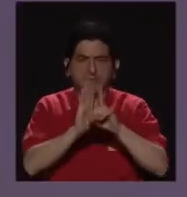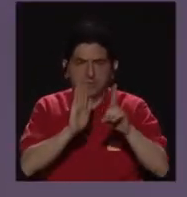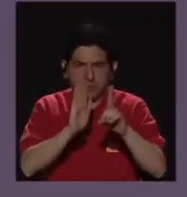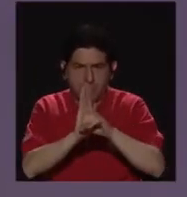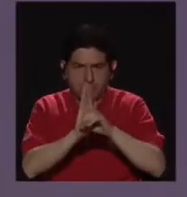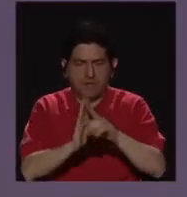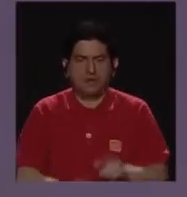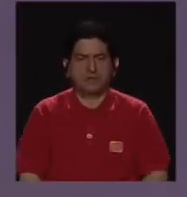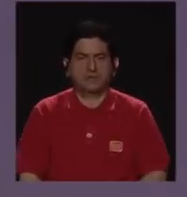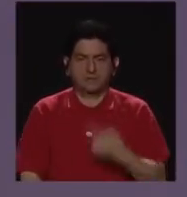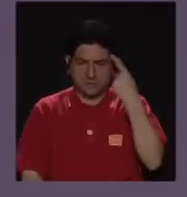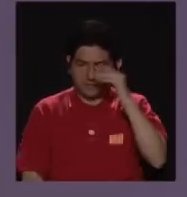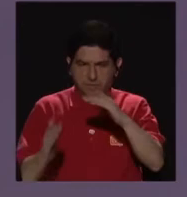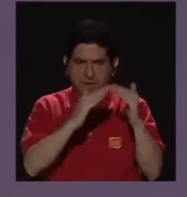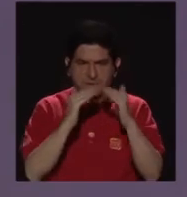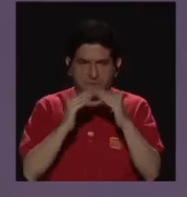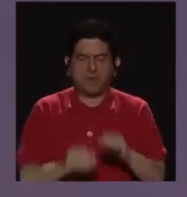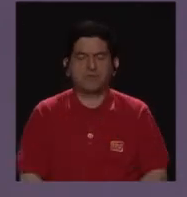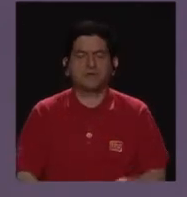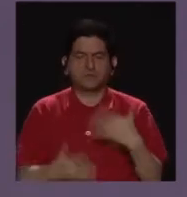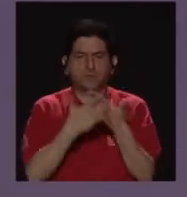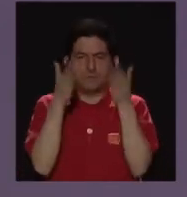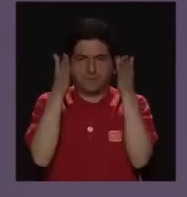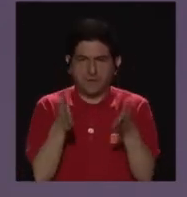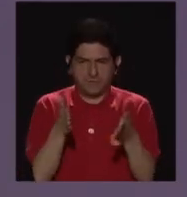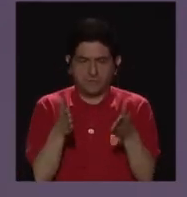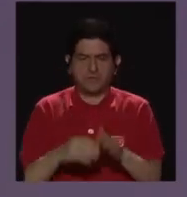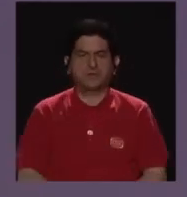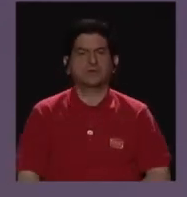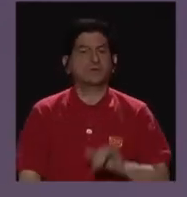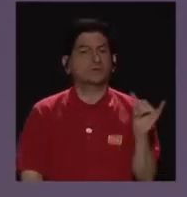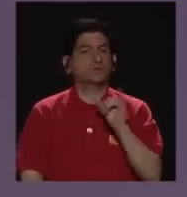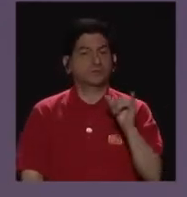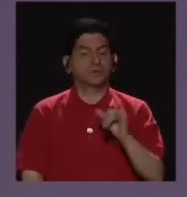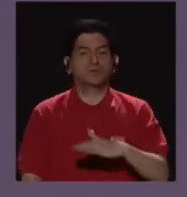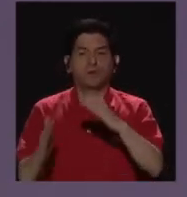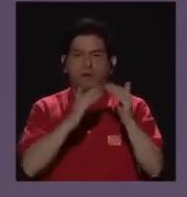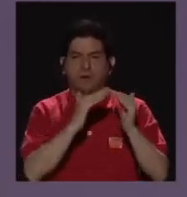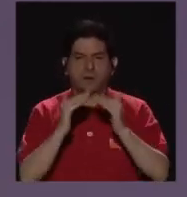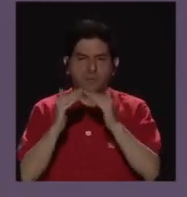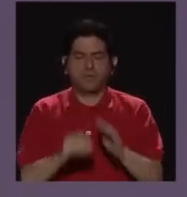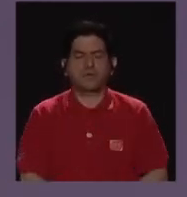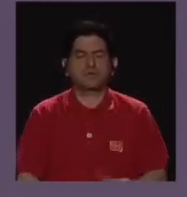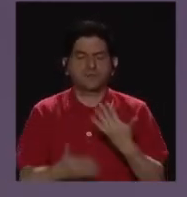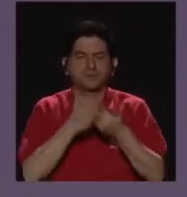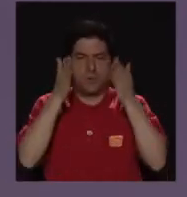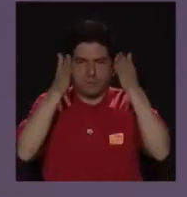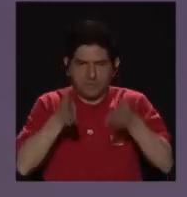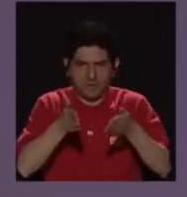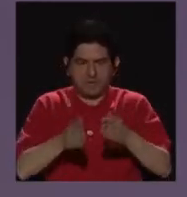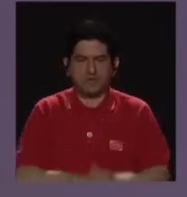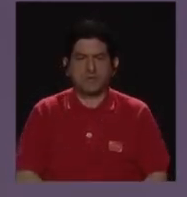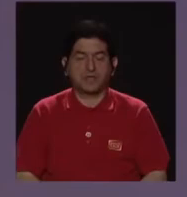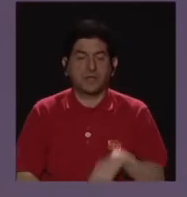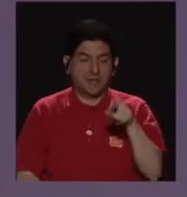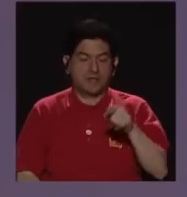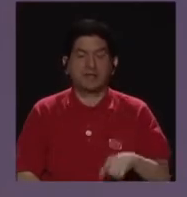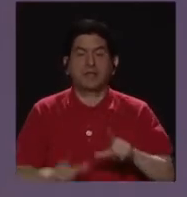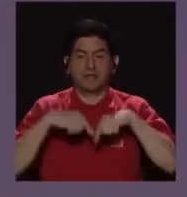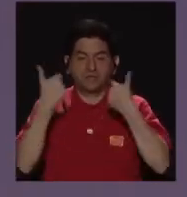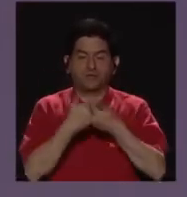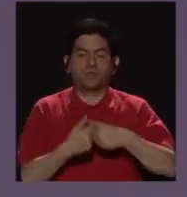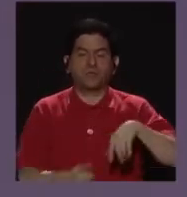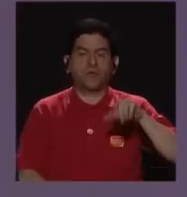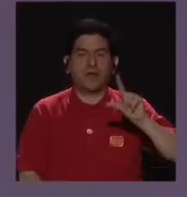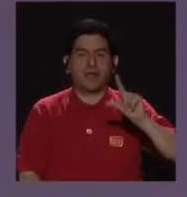para la población privada de libertad sino para la población privada de libertad que el gmt